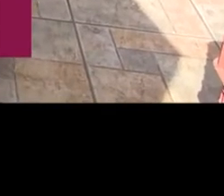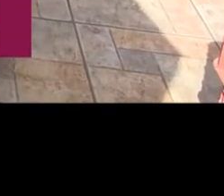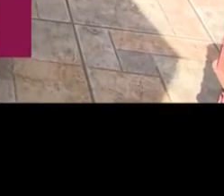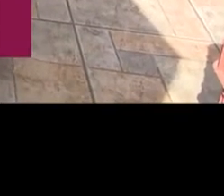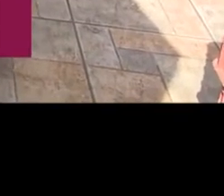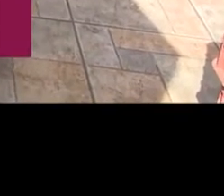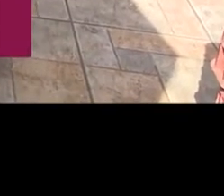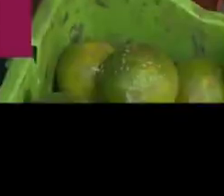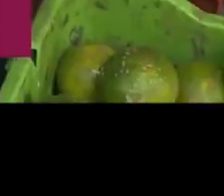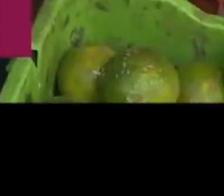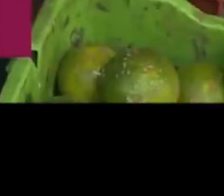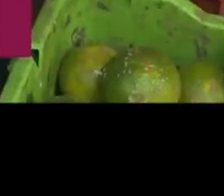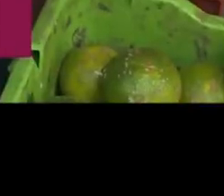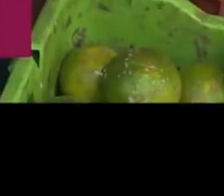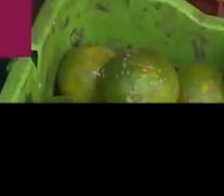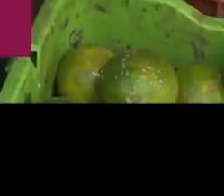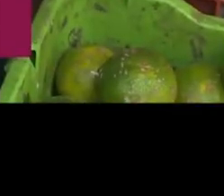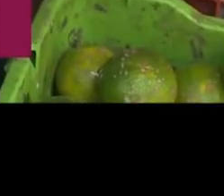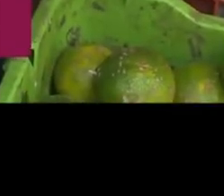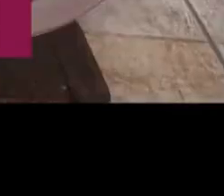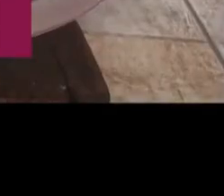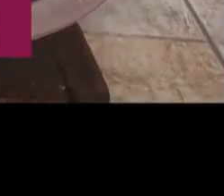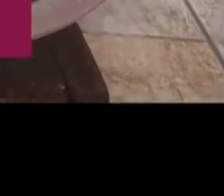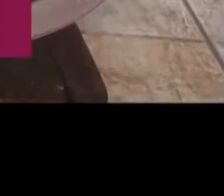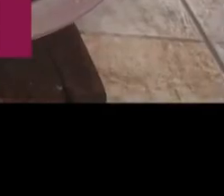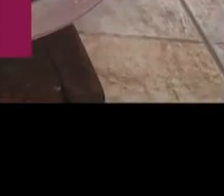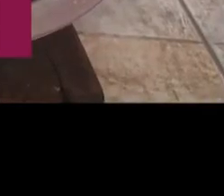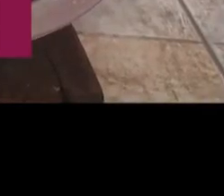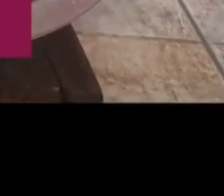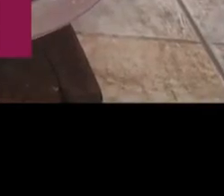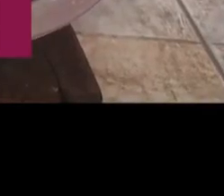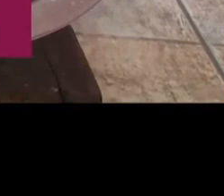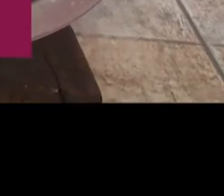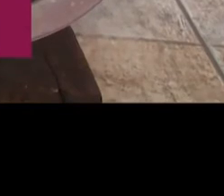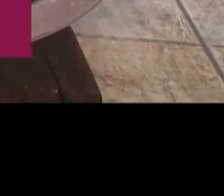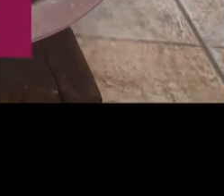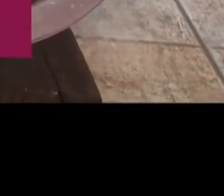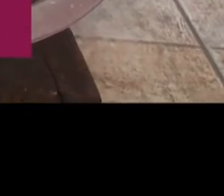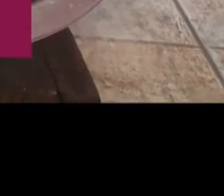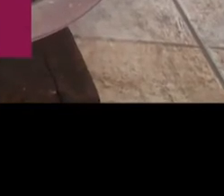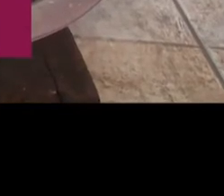con tonga con dos maracas y se encerró y